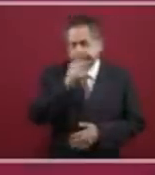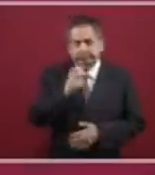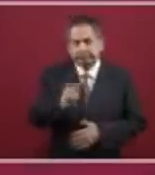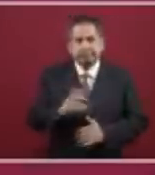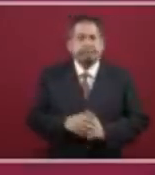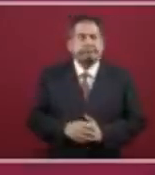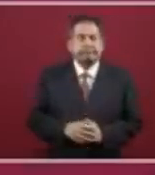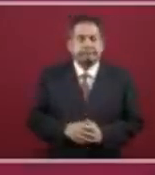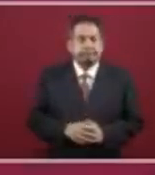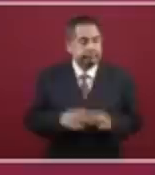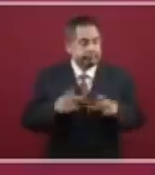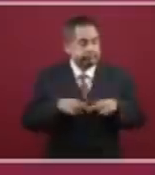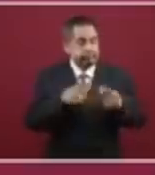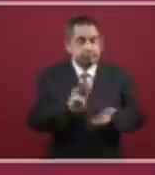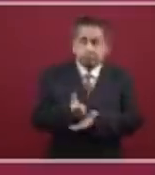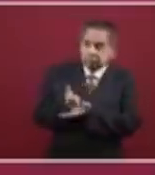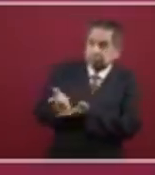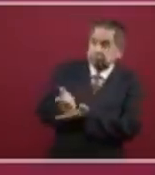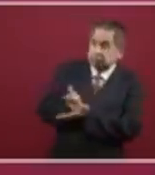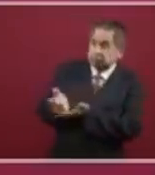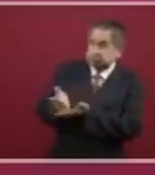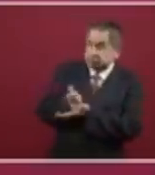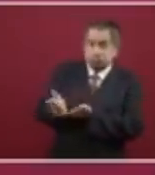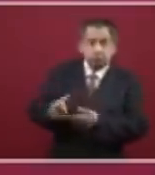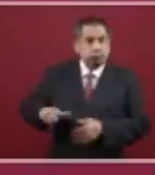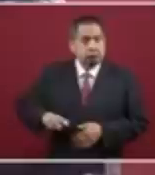al pueblo mantener al gobierno.